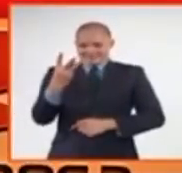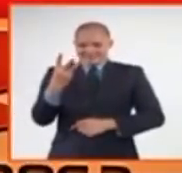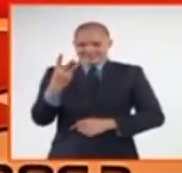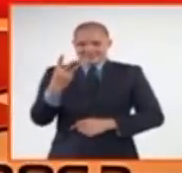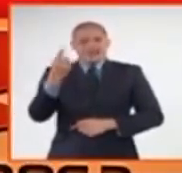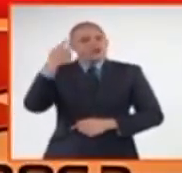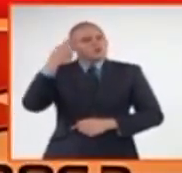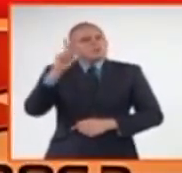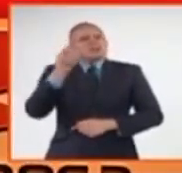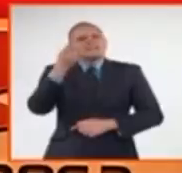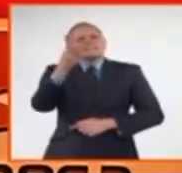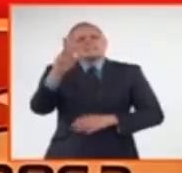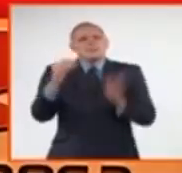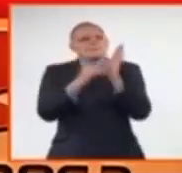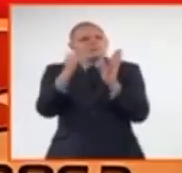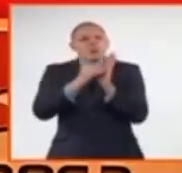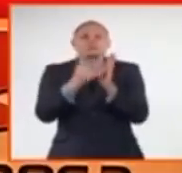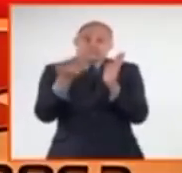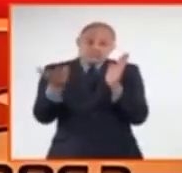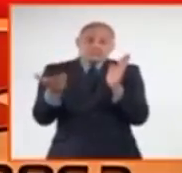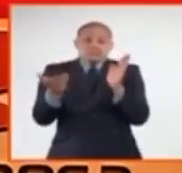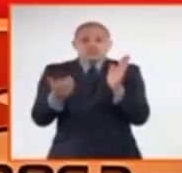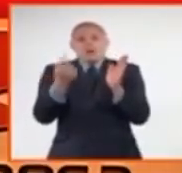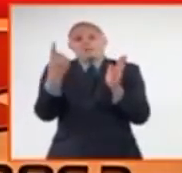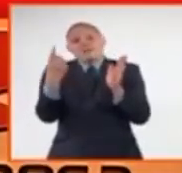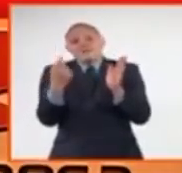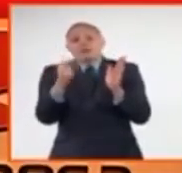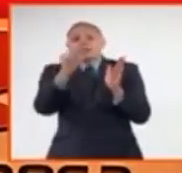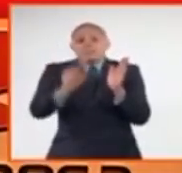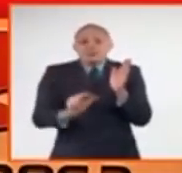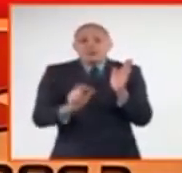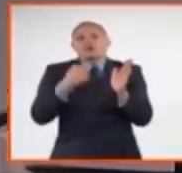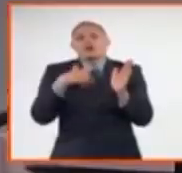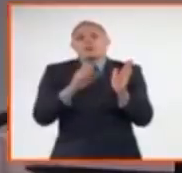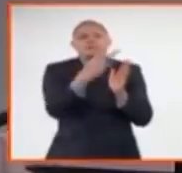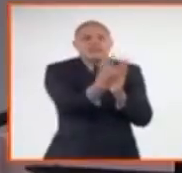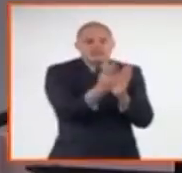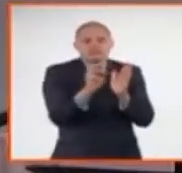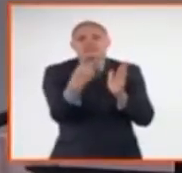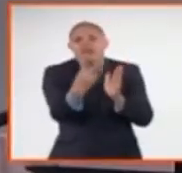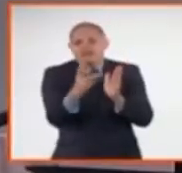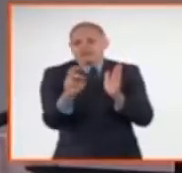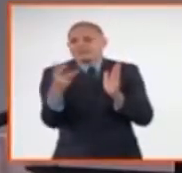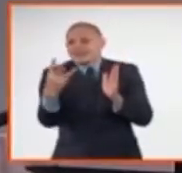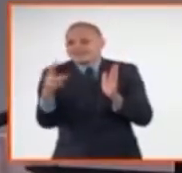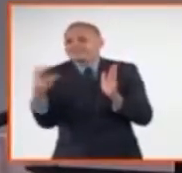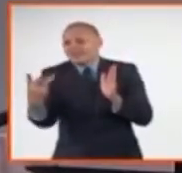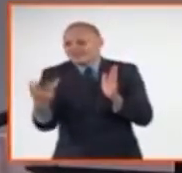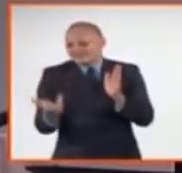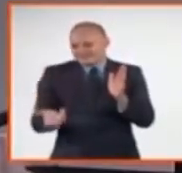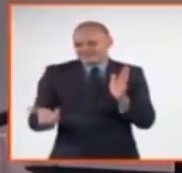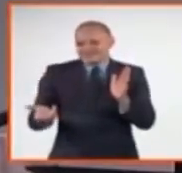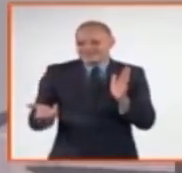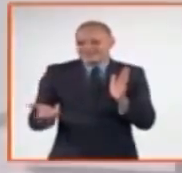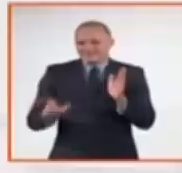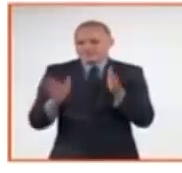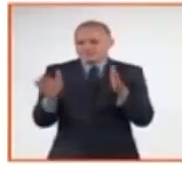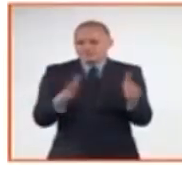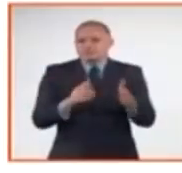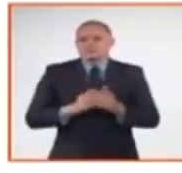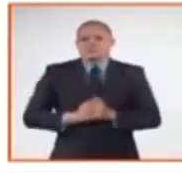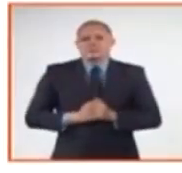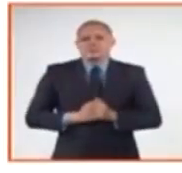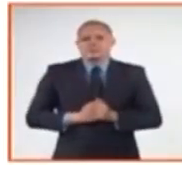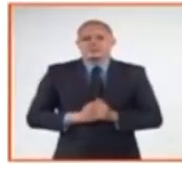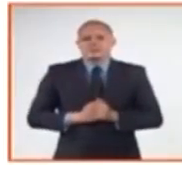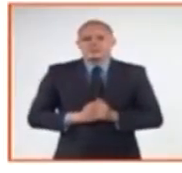productivo y de entrega es realmente acelerado también y esos 13 millones de dosis y tanto tienen que